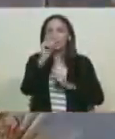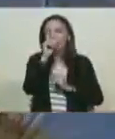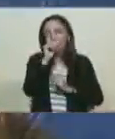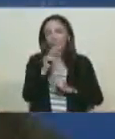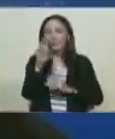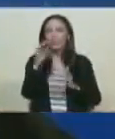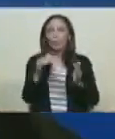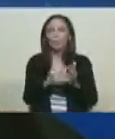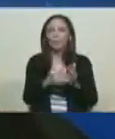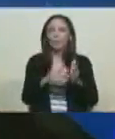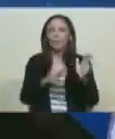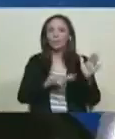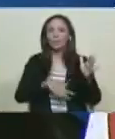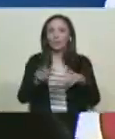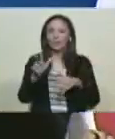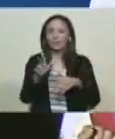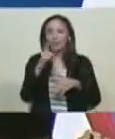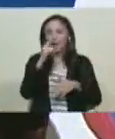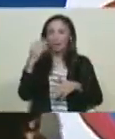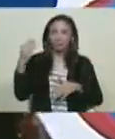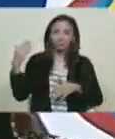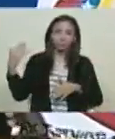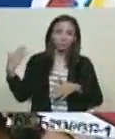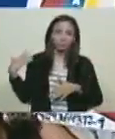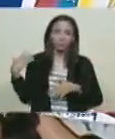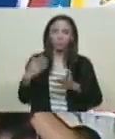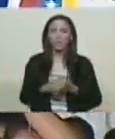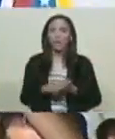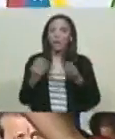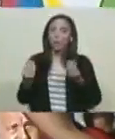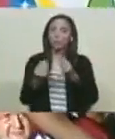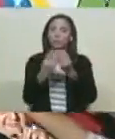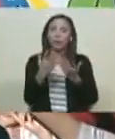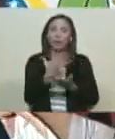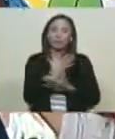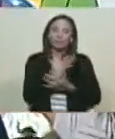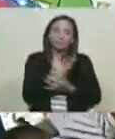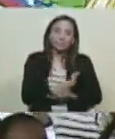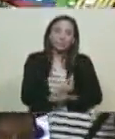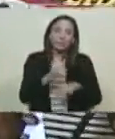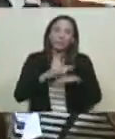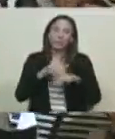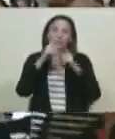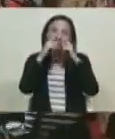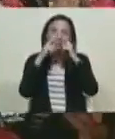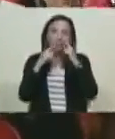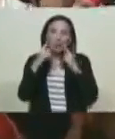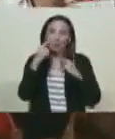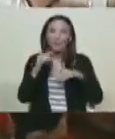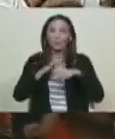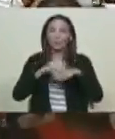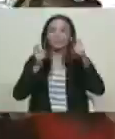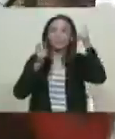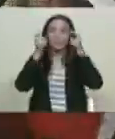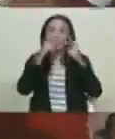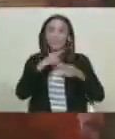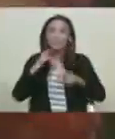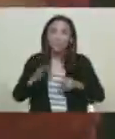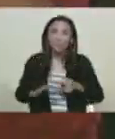en aquella victoria heroica, cuando íbamos con nuestro dolor, con las lágrimas a votar.